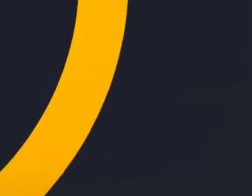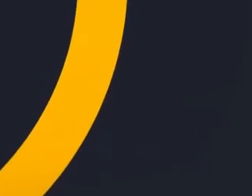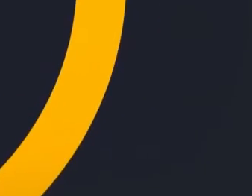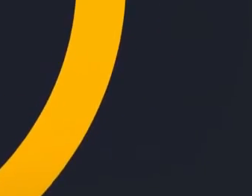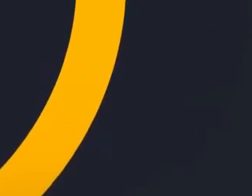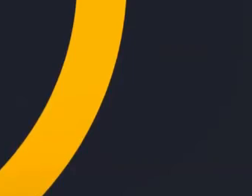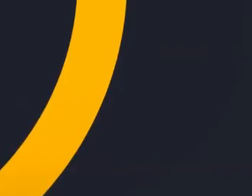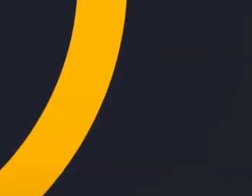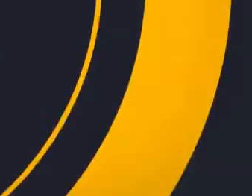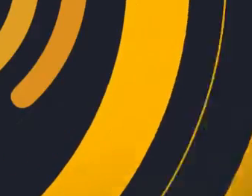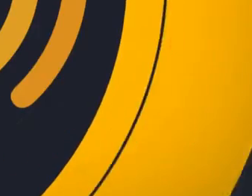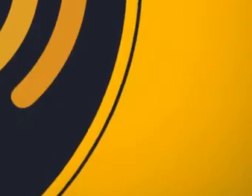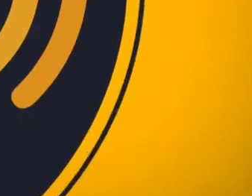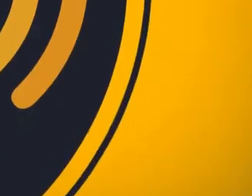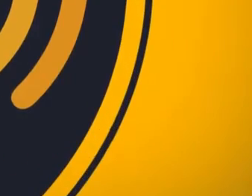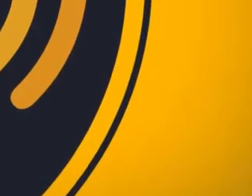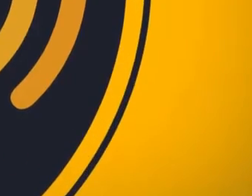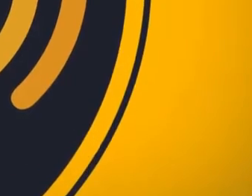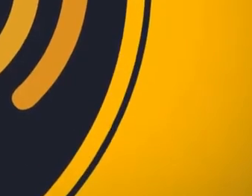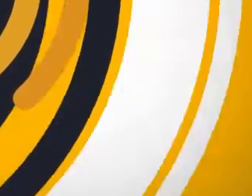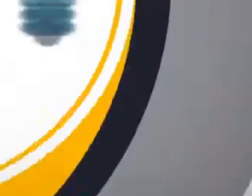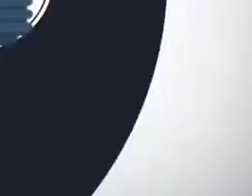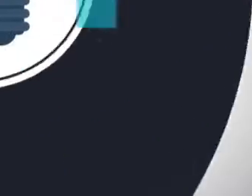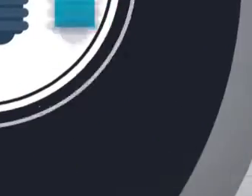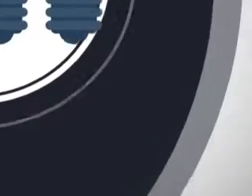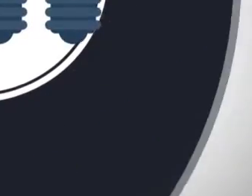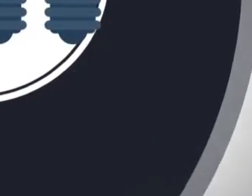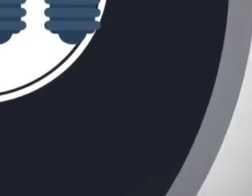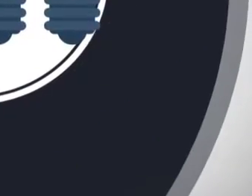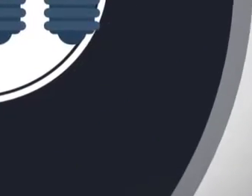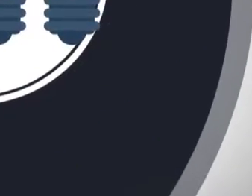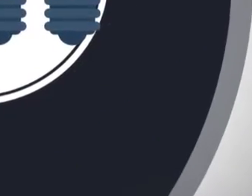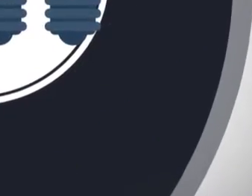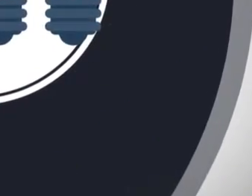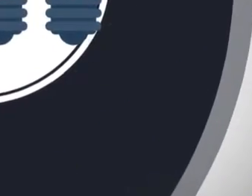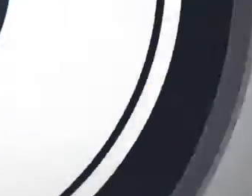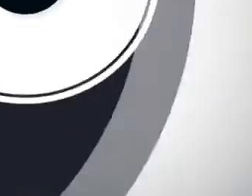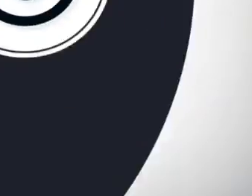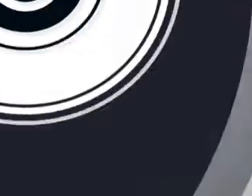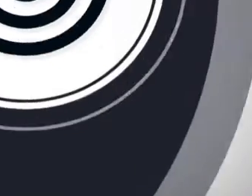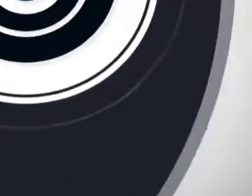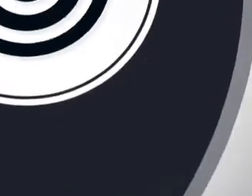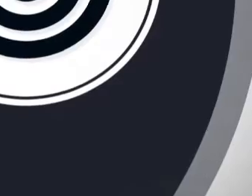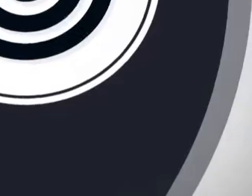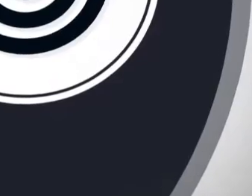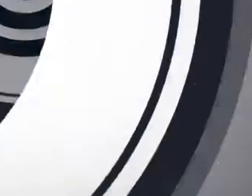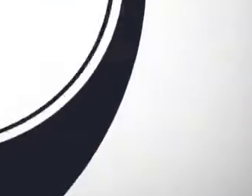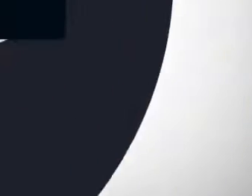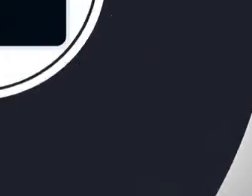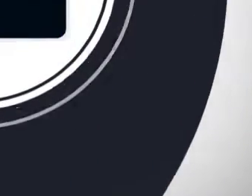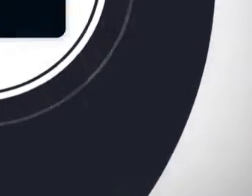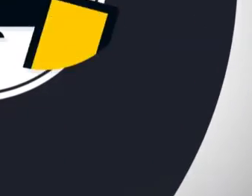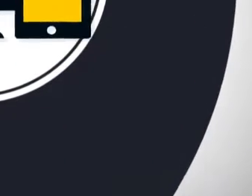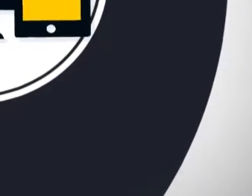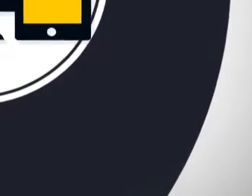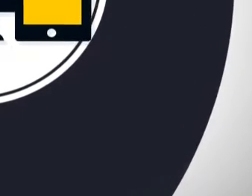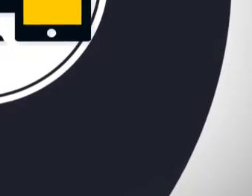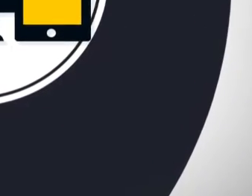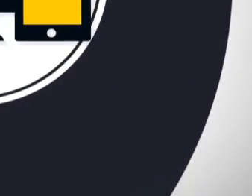Encuentra en Enlace Televisión y en Enlace Radio diferentes alternativas para que tu marca no se quede por fuera.